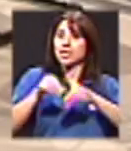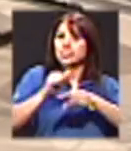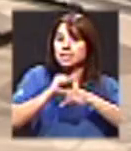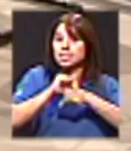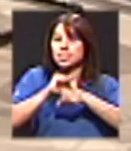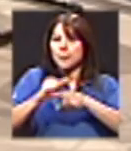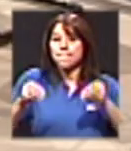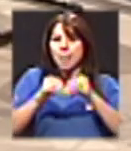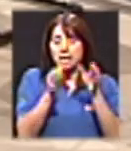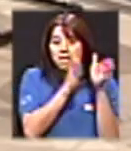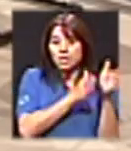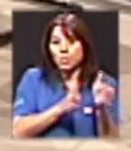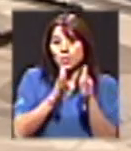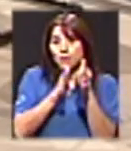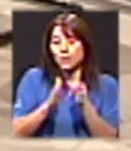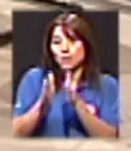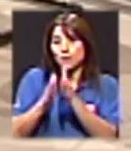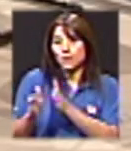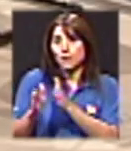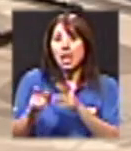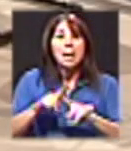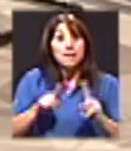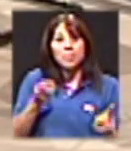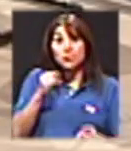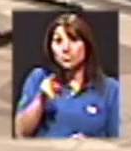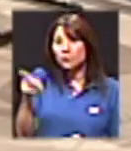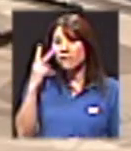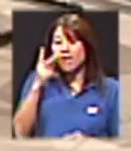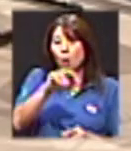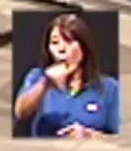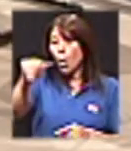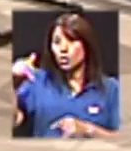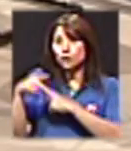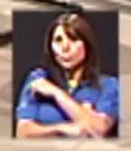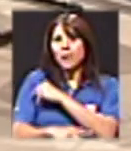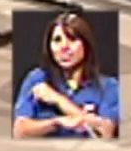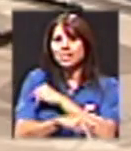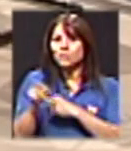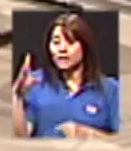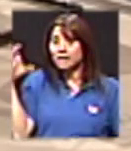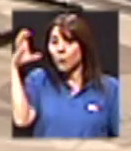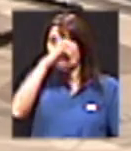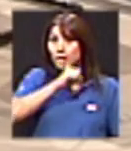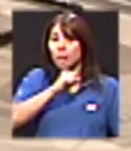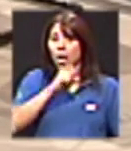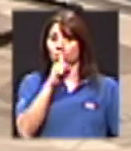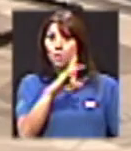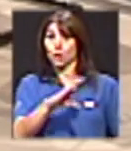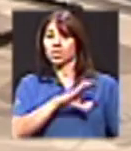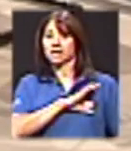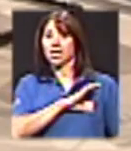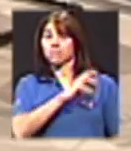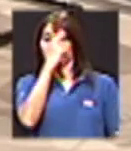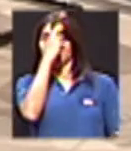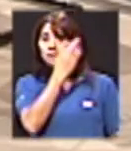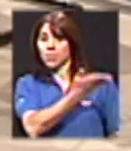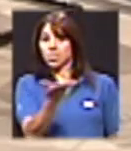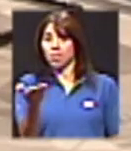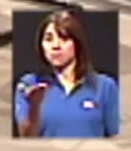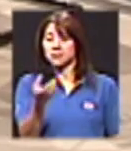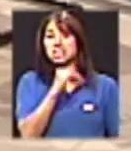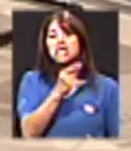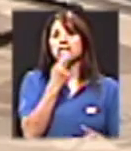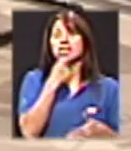usted va en otros países, usted se da cuenta que al policía se le respeta. Y se le respeta porque si el policía dice A, es A y el punto se acabó,